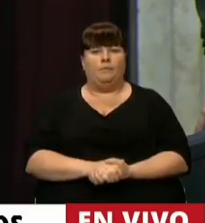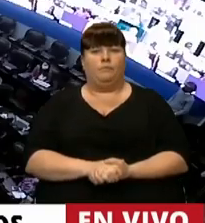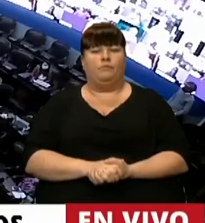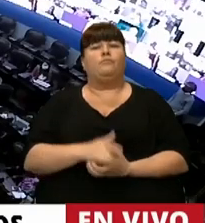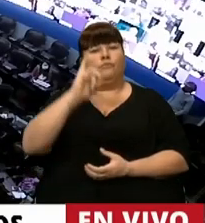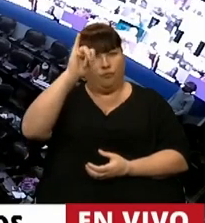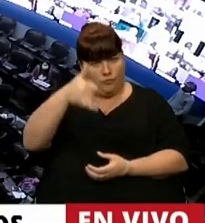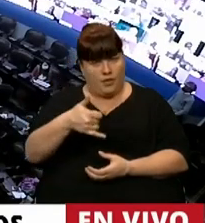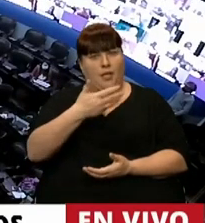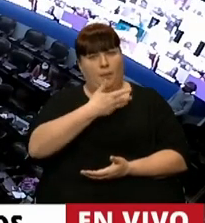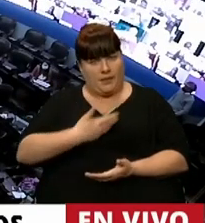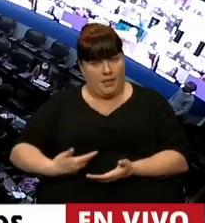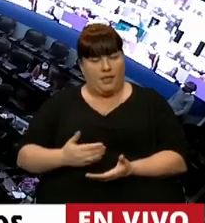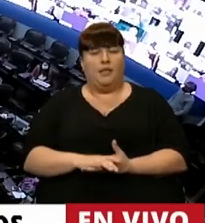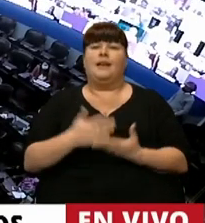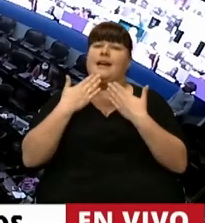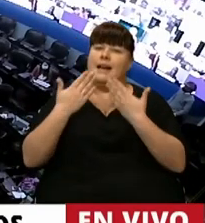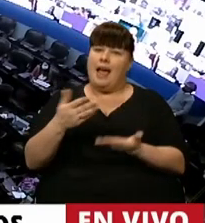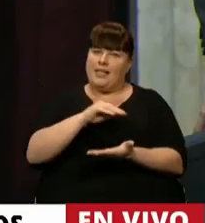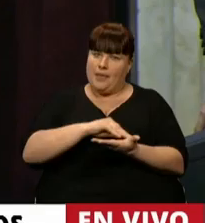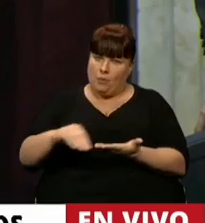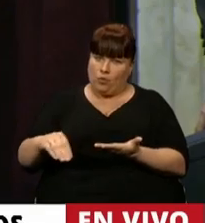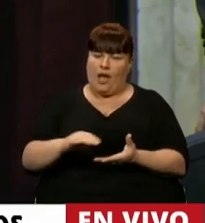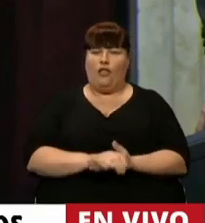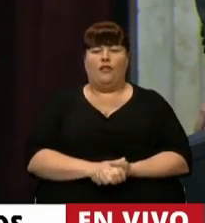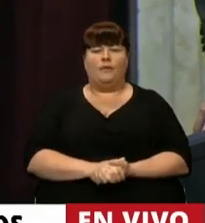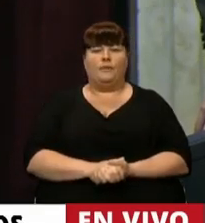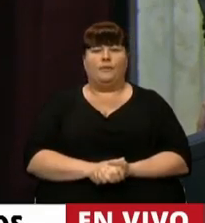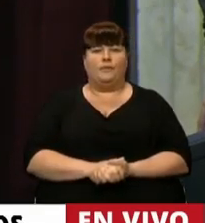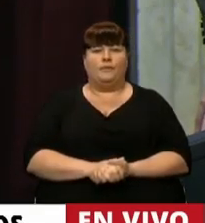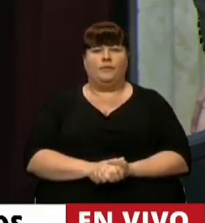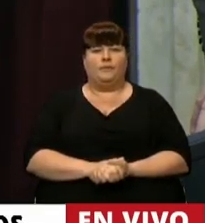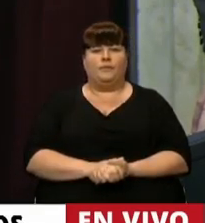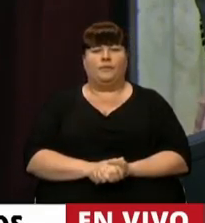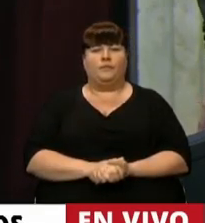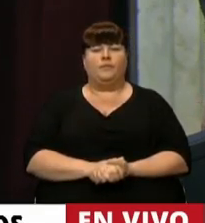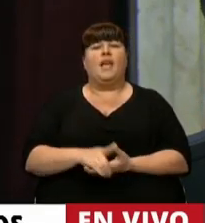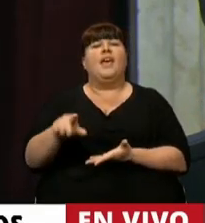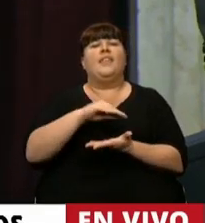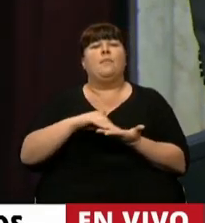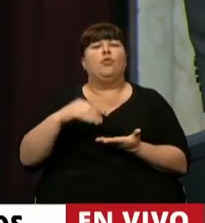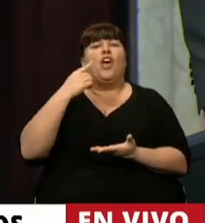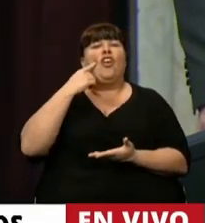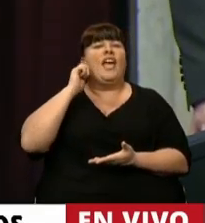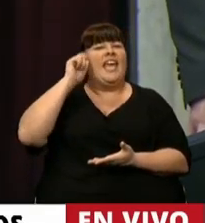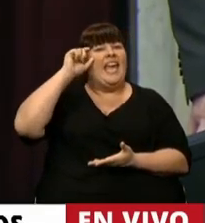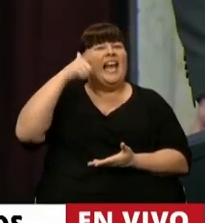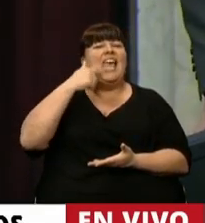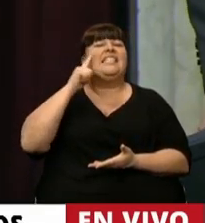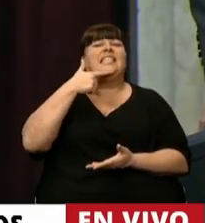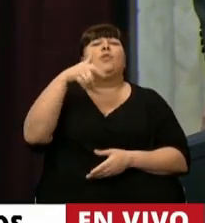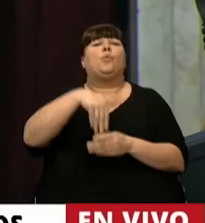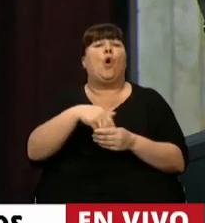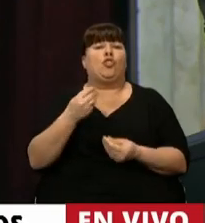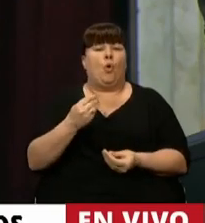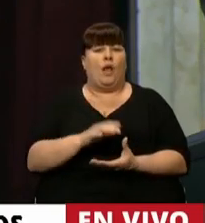afirmativo señor presidente gracias diputados ferreira diputado iglesias fernando el sentido